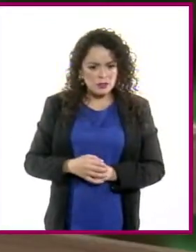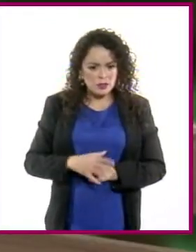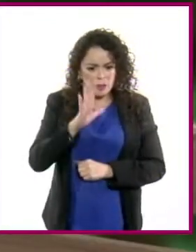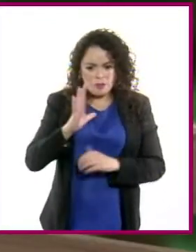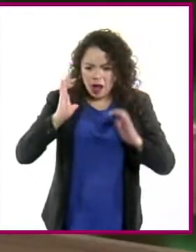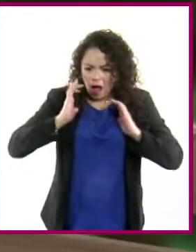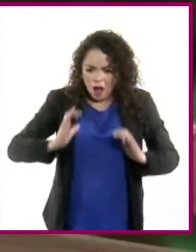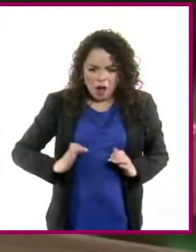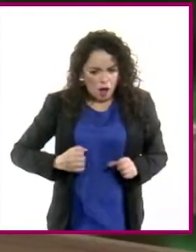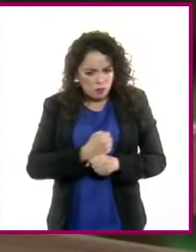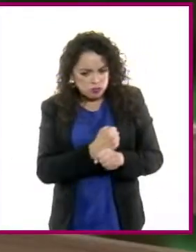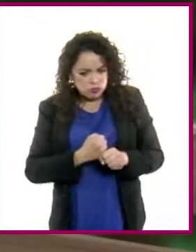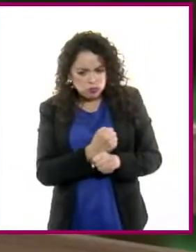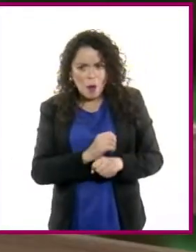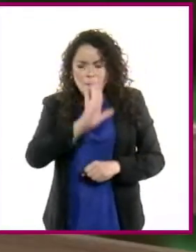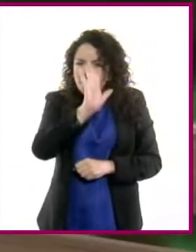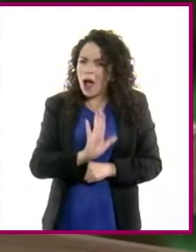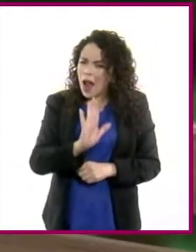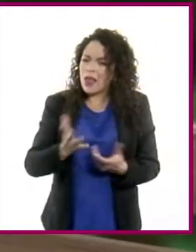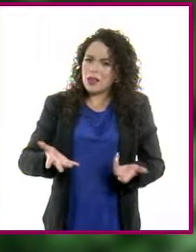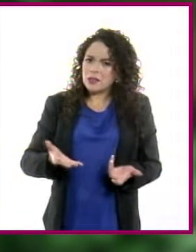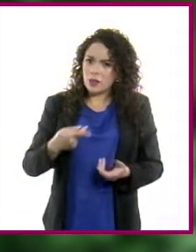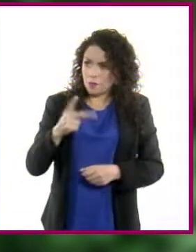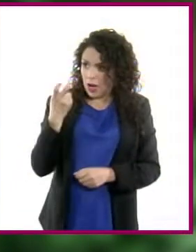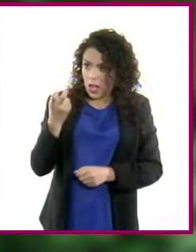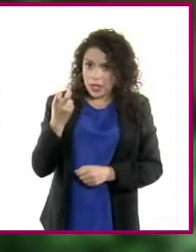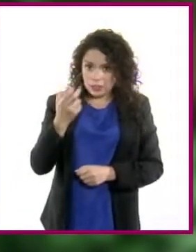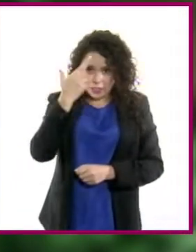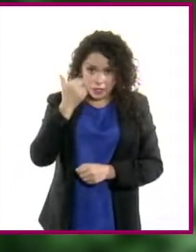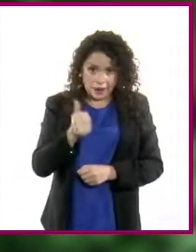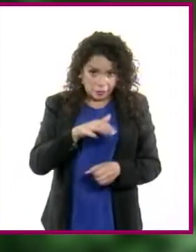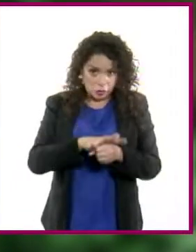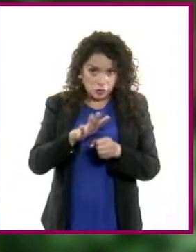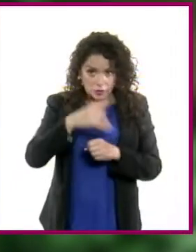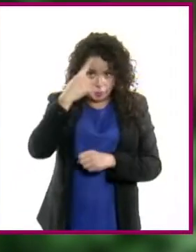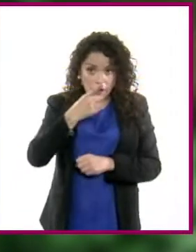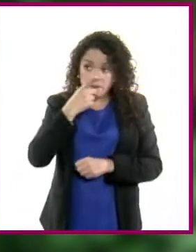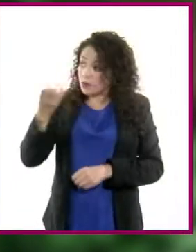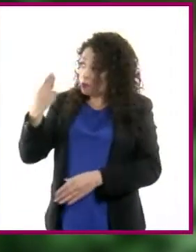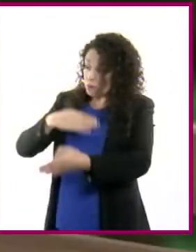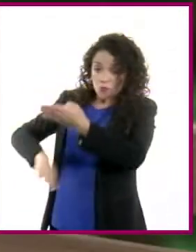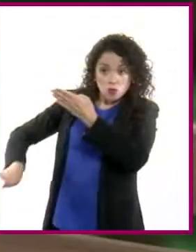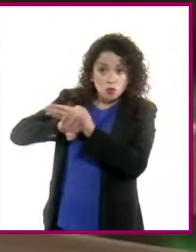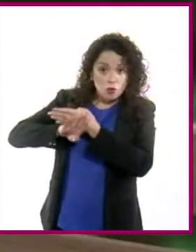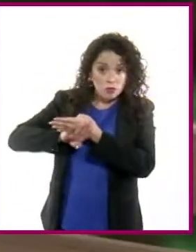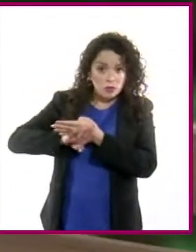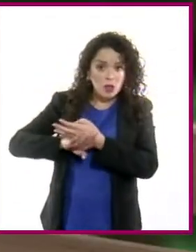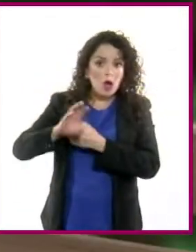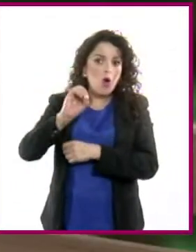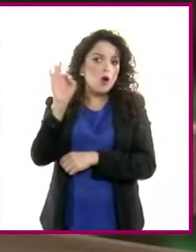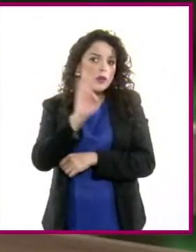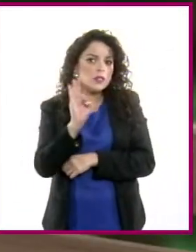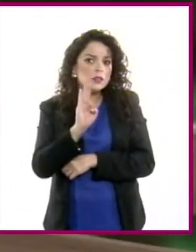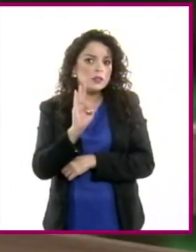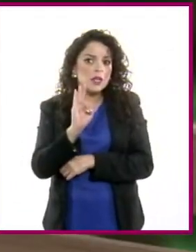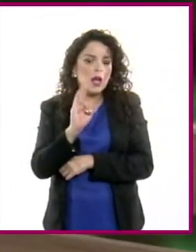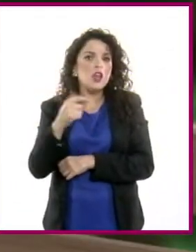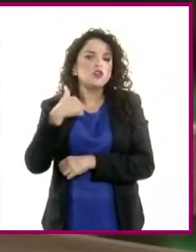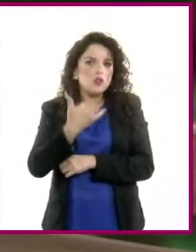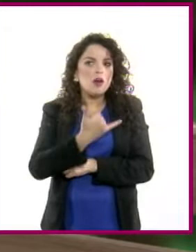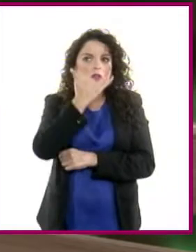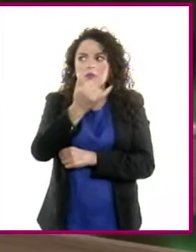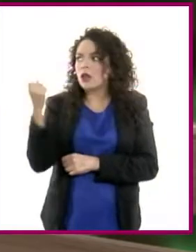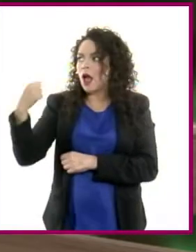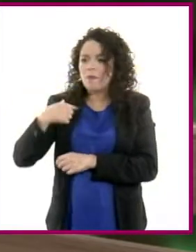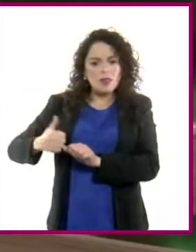físico. Pero, ¿eso es suficiente para decir que me agredió? ¿Qué tal si no me iba siguiendo? ¿Qué tal si yo me confundí? ¿Qué tal